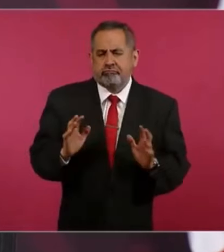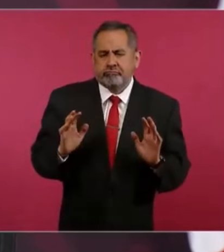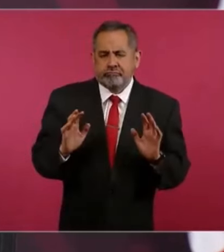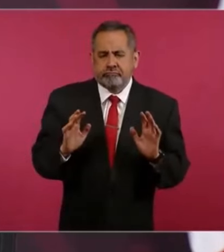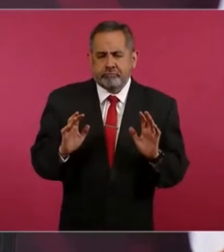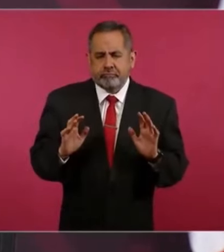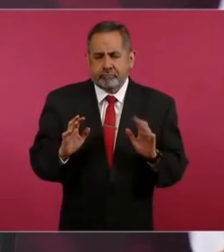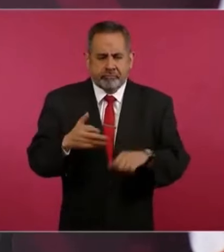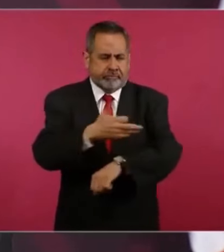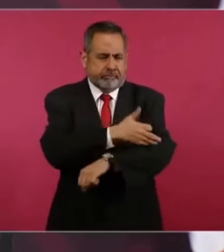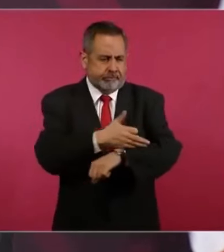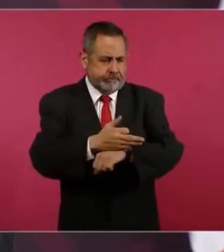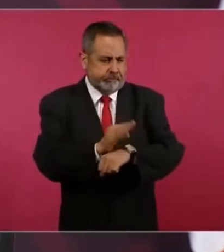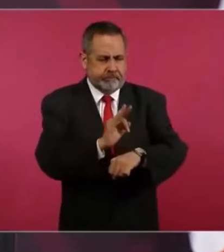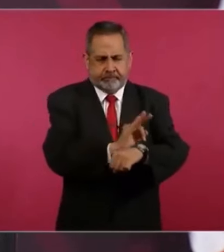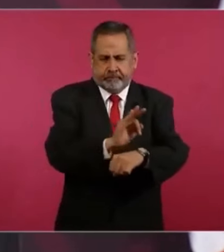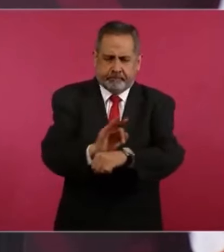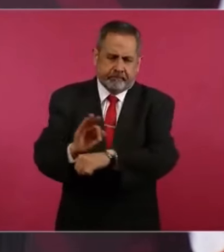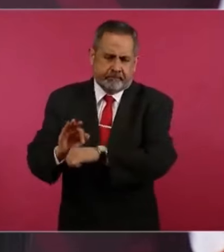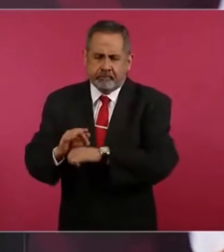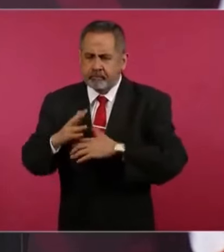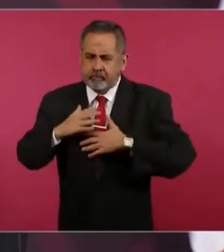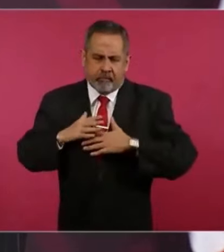las familias unos con otros